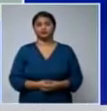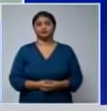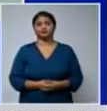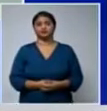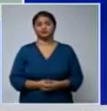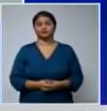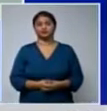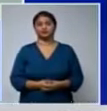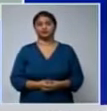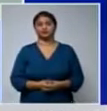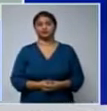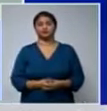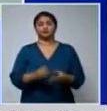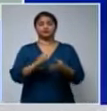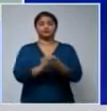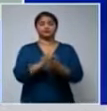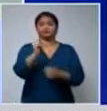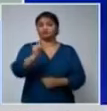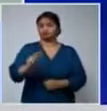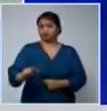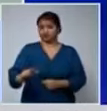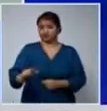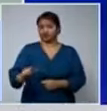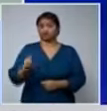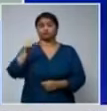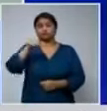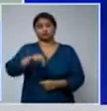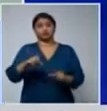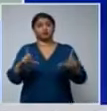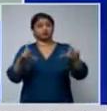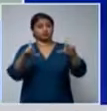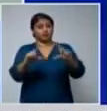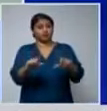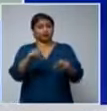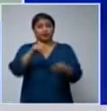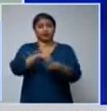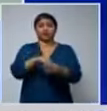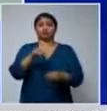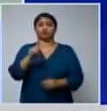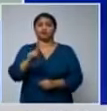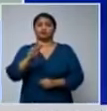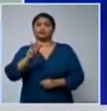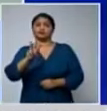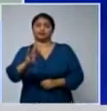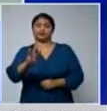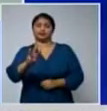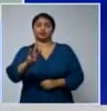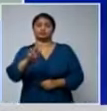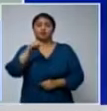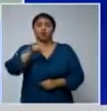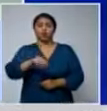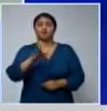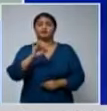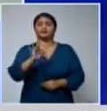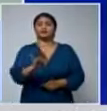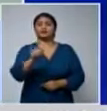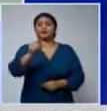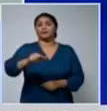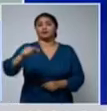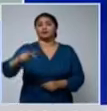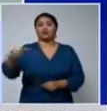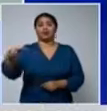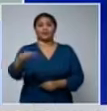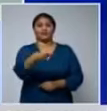Disminuyó el número de casos, 13 casos ayer, 7 meses anterior,